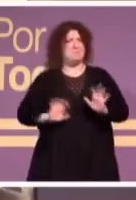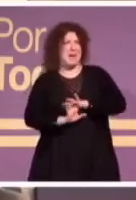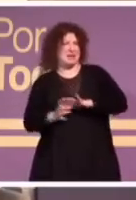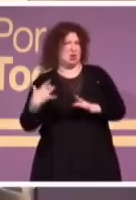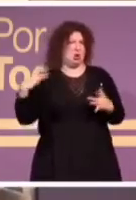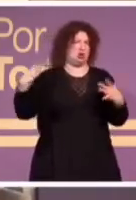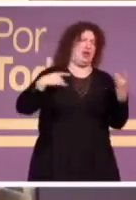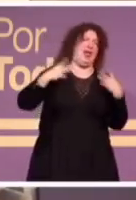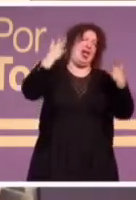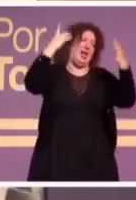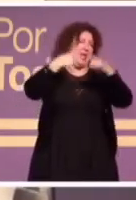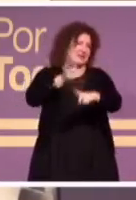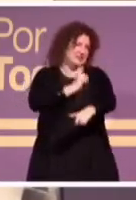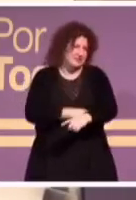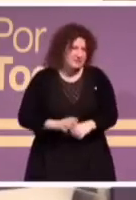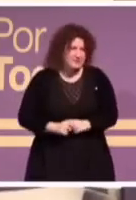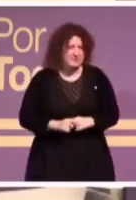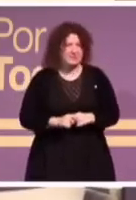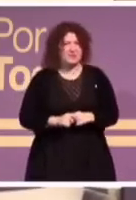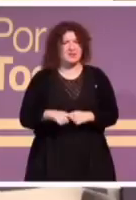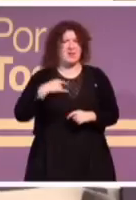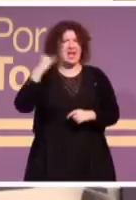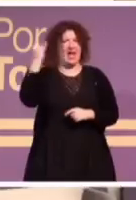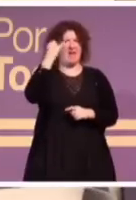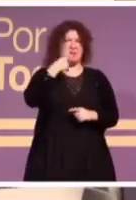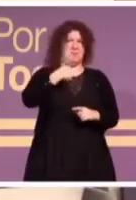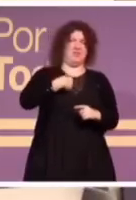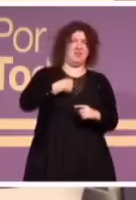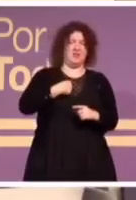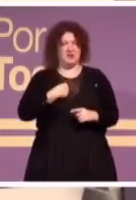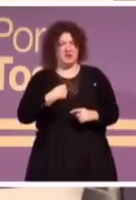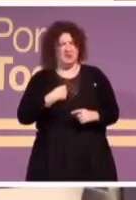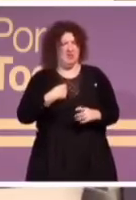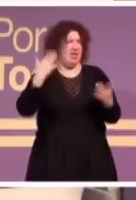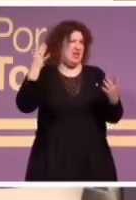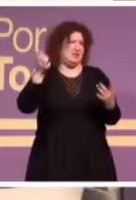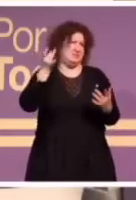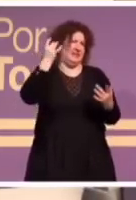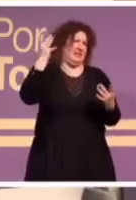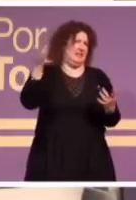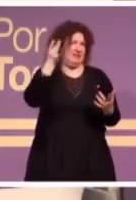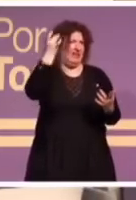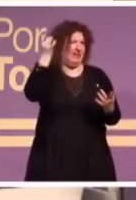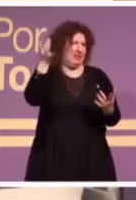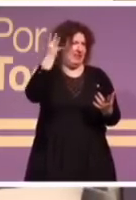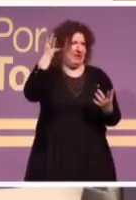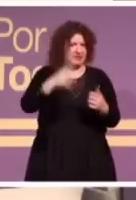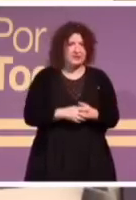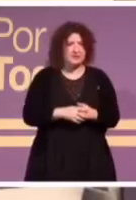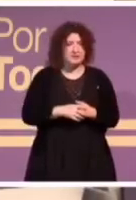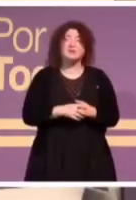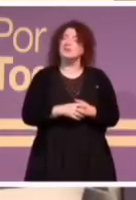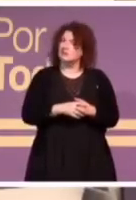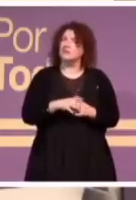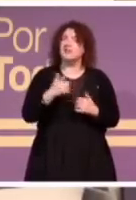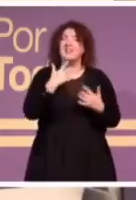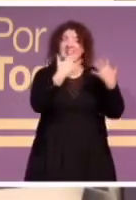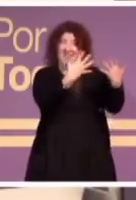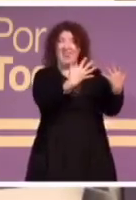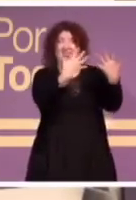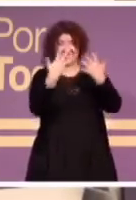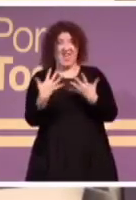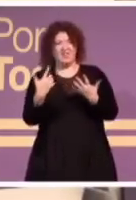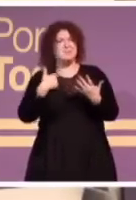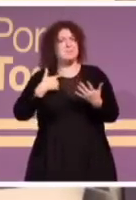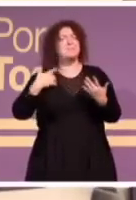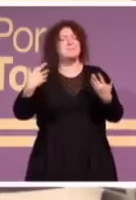para tanto, esta salida de tono de mi jefe quizá no ha sido para tanto. Esta ley protege a las 10 de 10 que